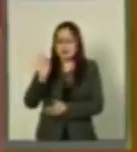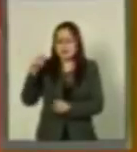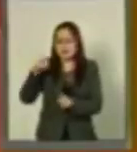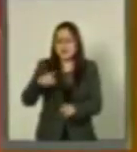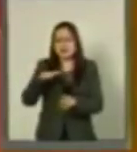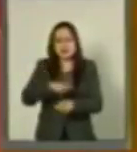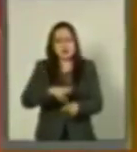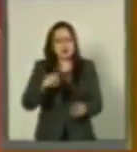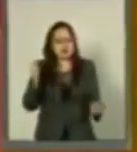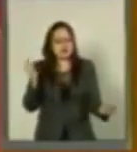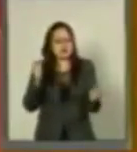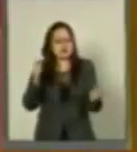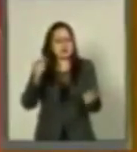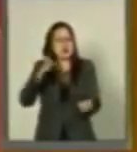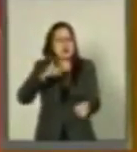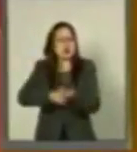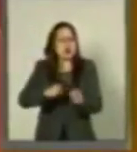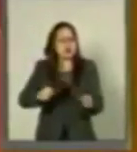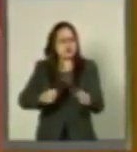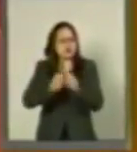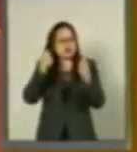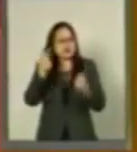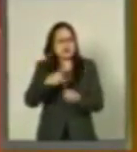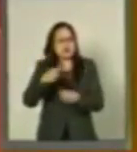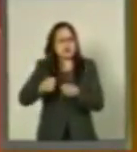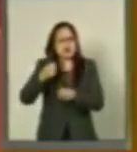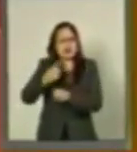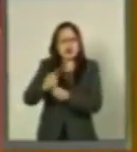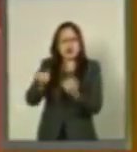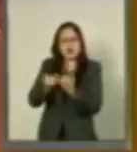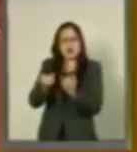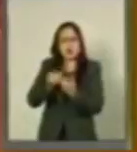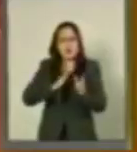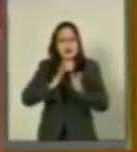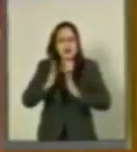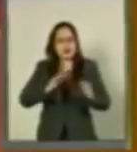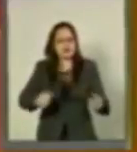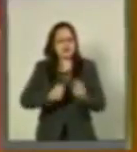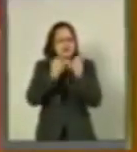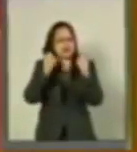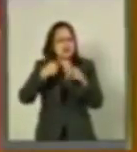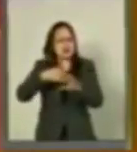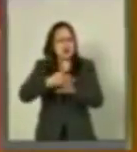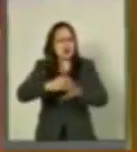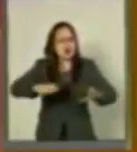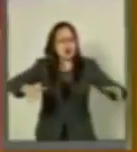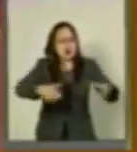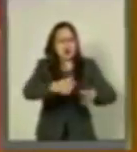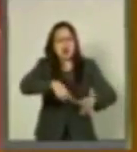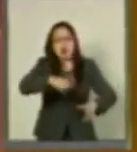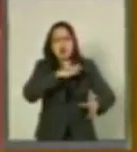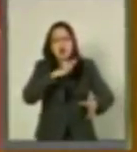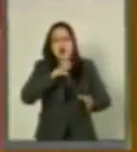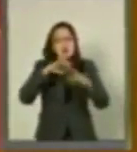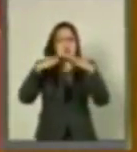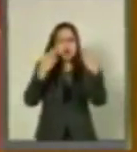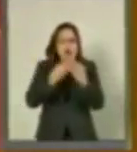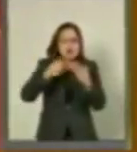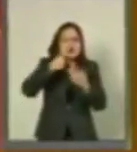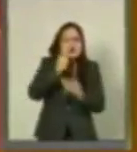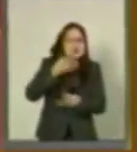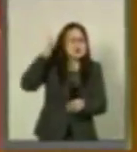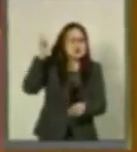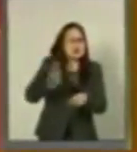de los enfrentamientos entre las fuerzas de seguridad pública y el ejército en contra de delincuentes dedicados a la